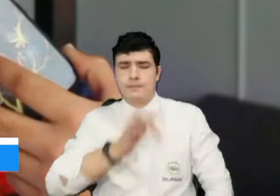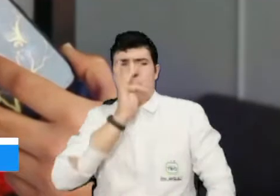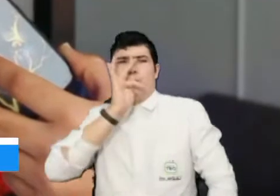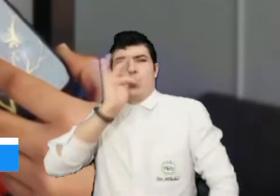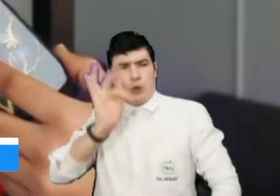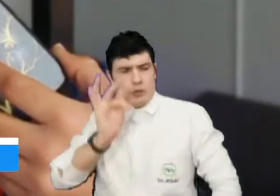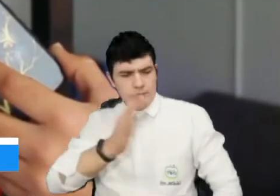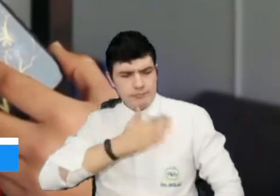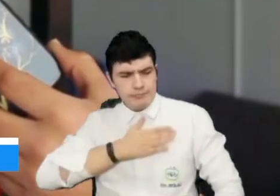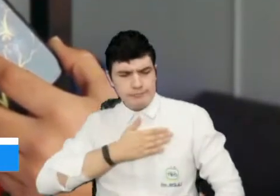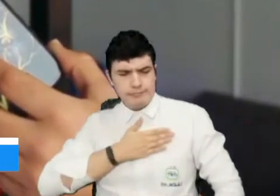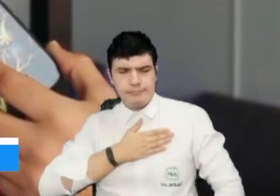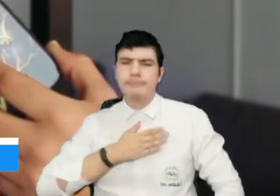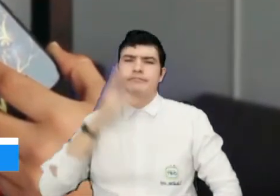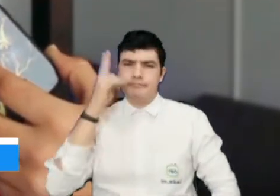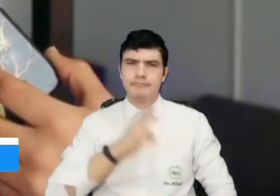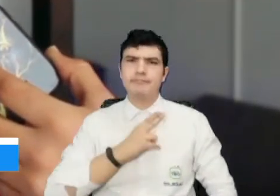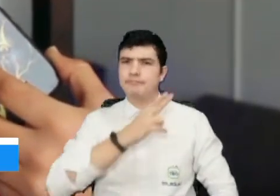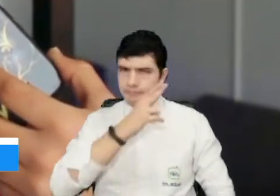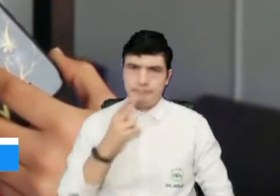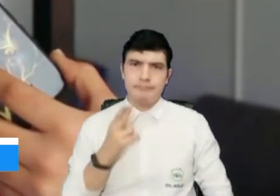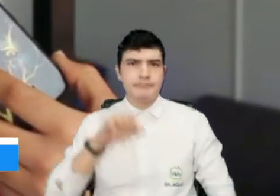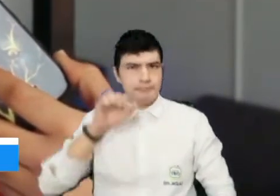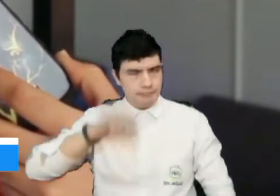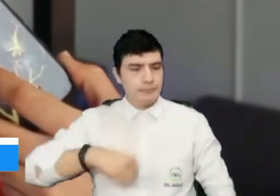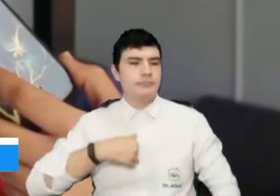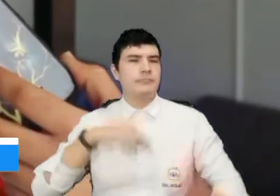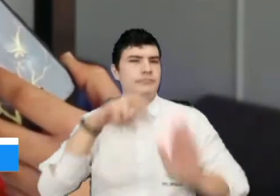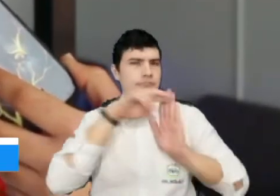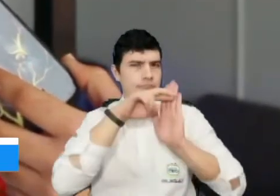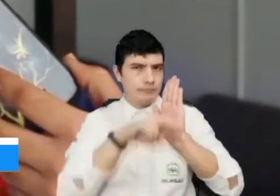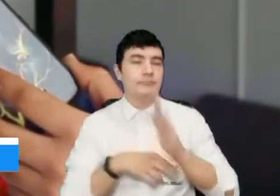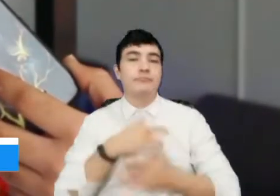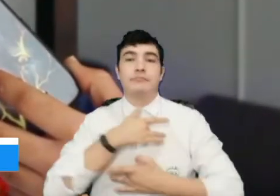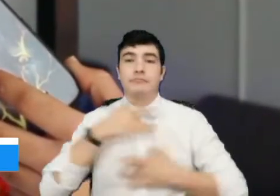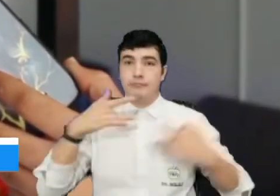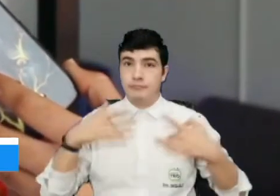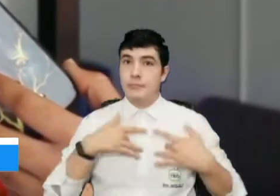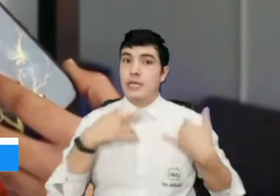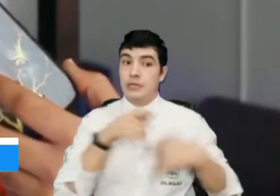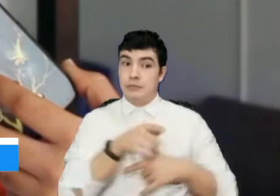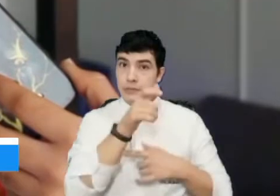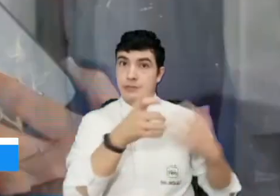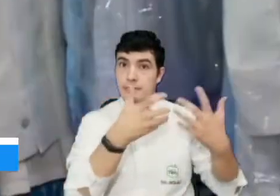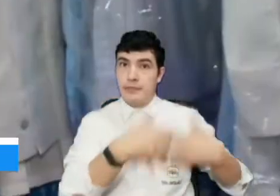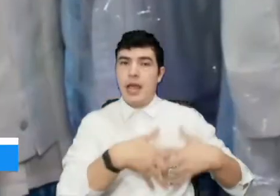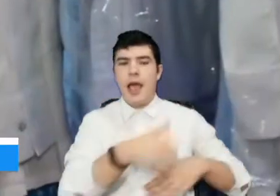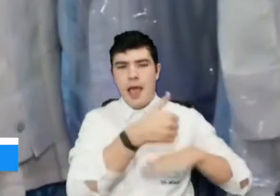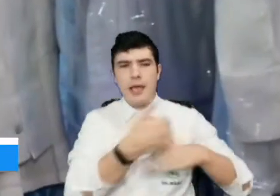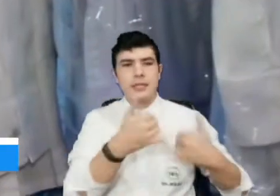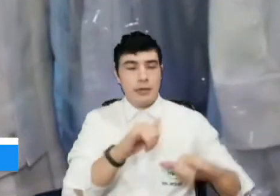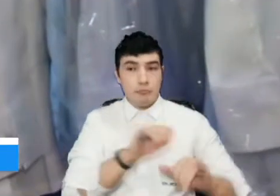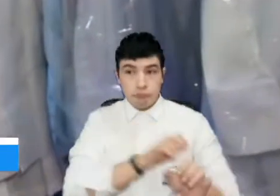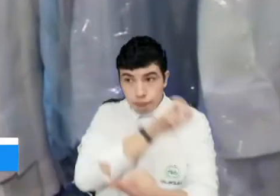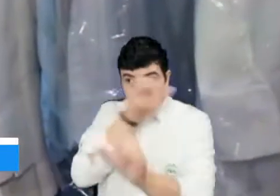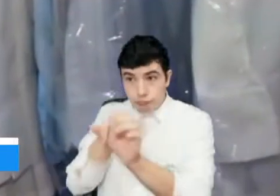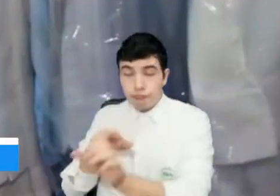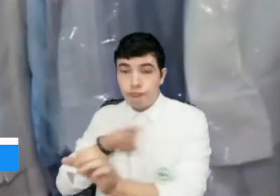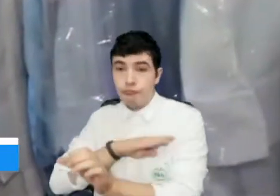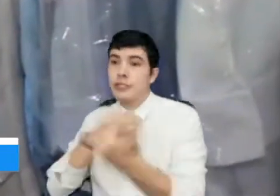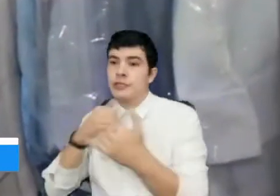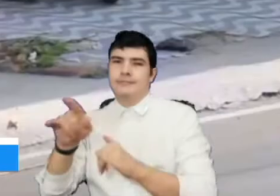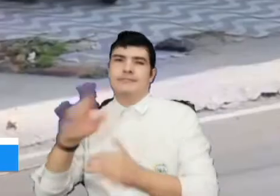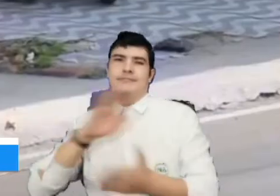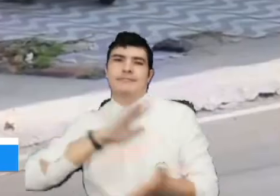los protocolos de bioseguridad y posteriormente se van a hacer las visitas de control a los establecimientos que estén abiertos. Empresarios y comerciantes que